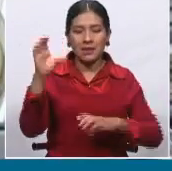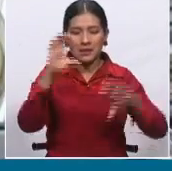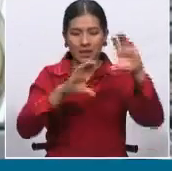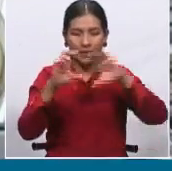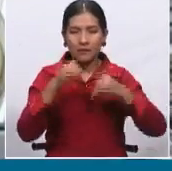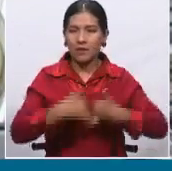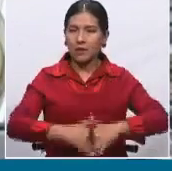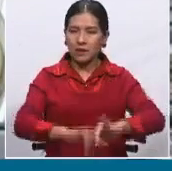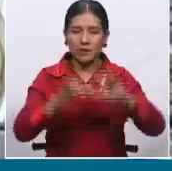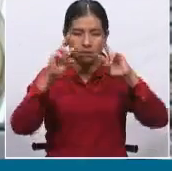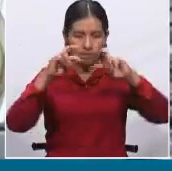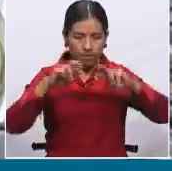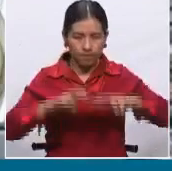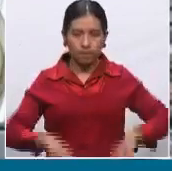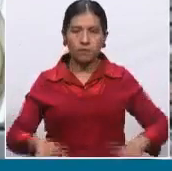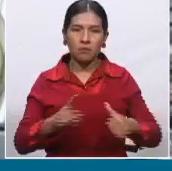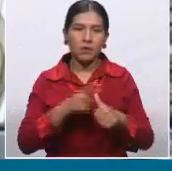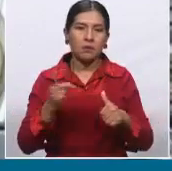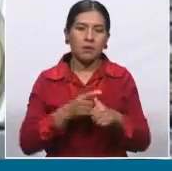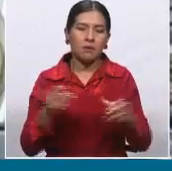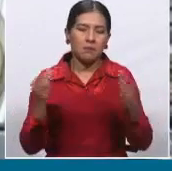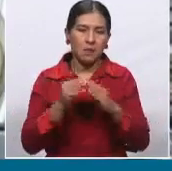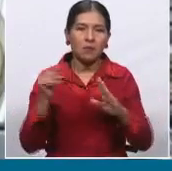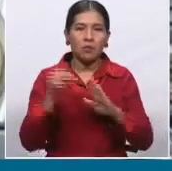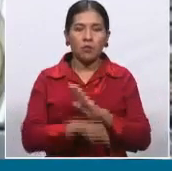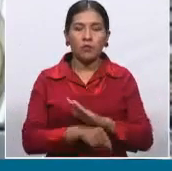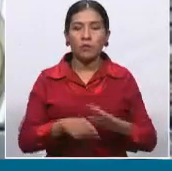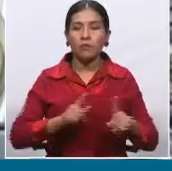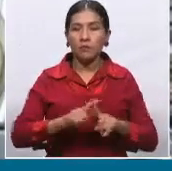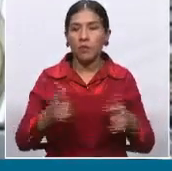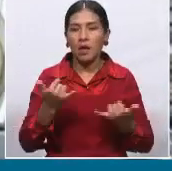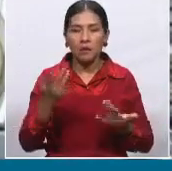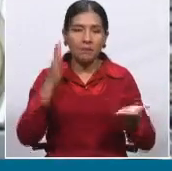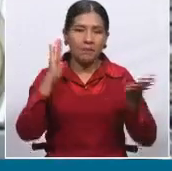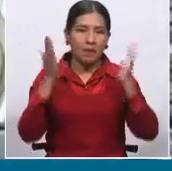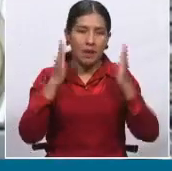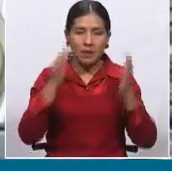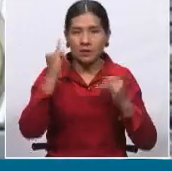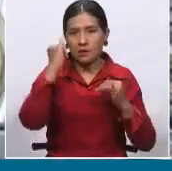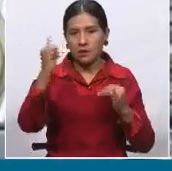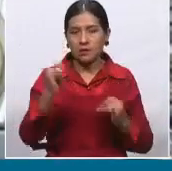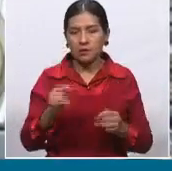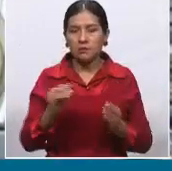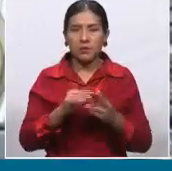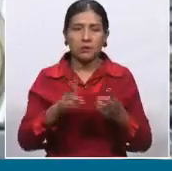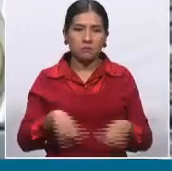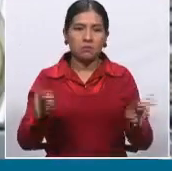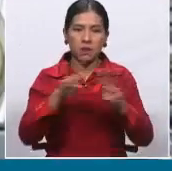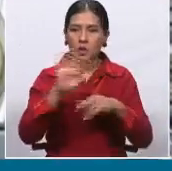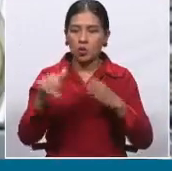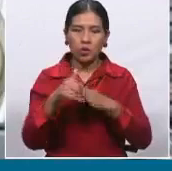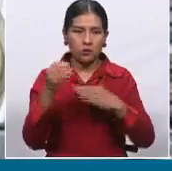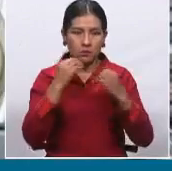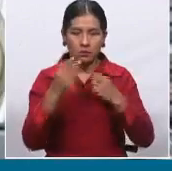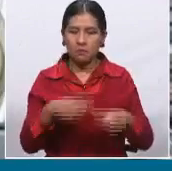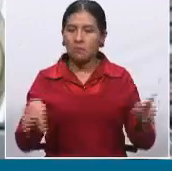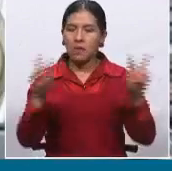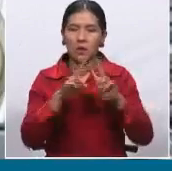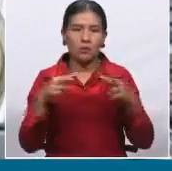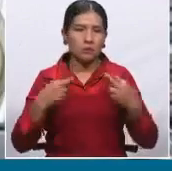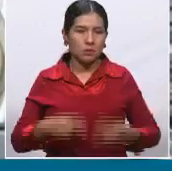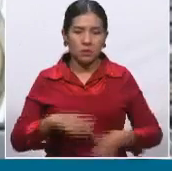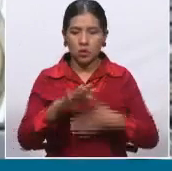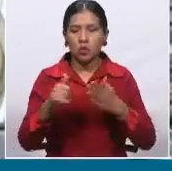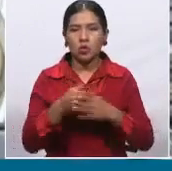proseguir con los estudios. Entonces, estamos hablando prácticamente de un valor alimentario, valor nutricional bastante importante. En lo